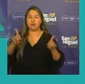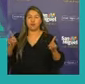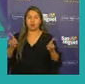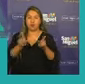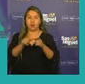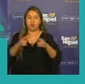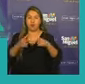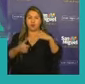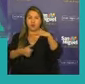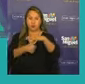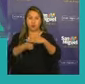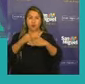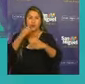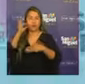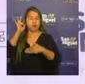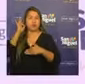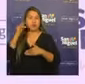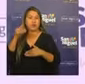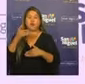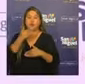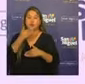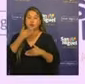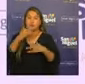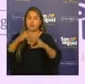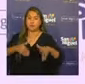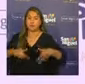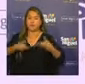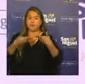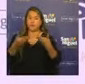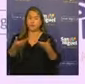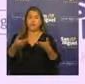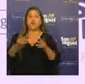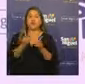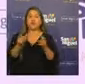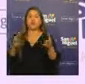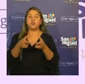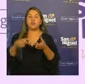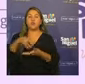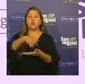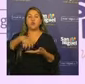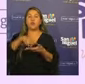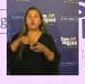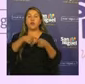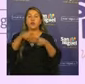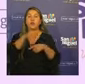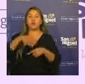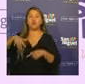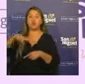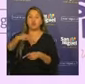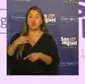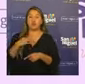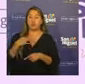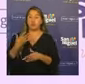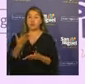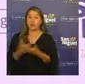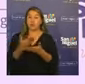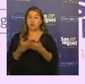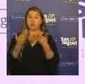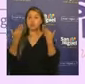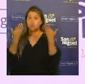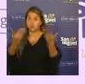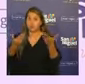concejales. También se le va a hacer entrega al Consejo Comunal de la Sociedad Civil, al cual aprovecho de